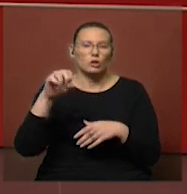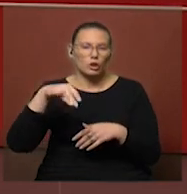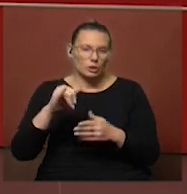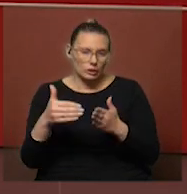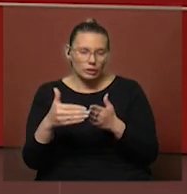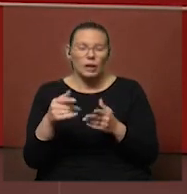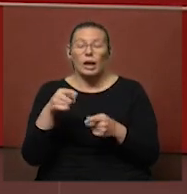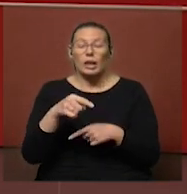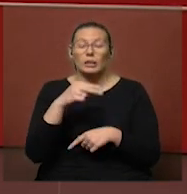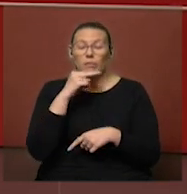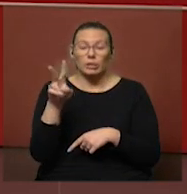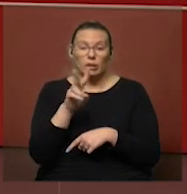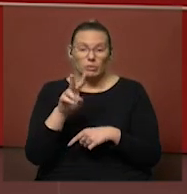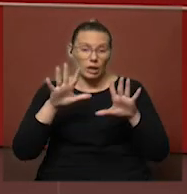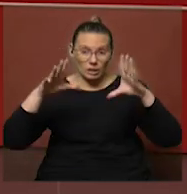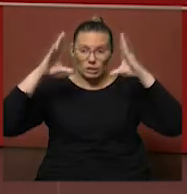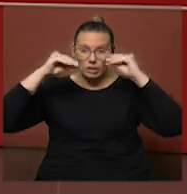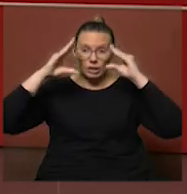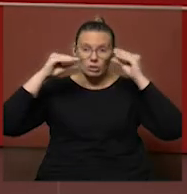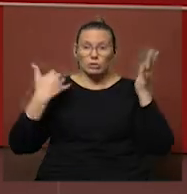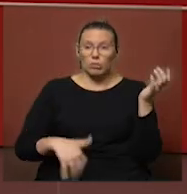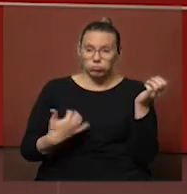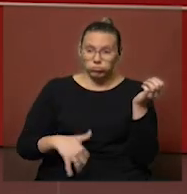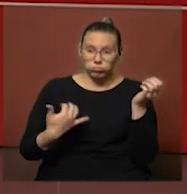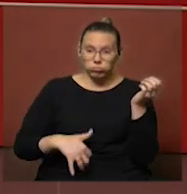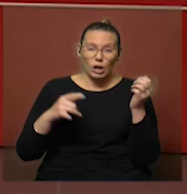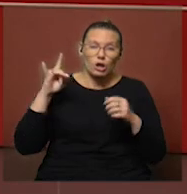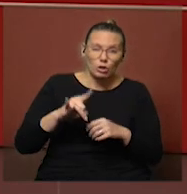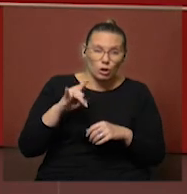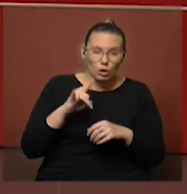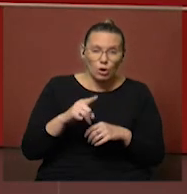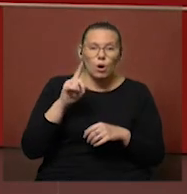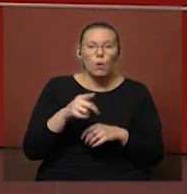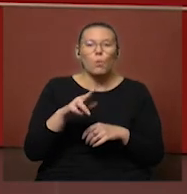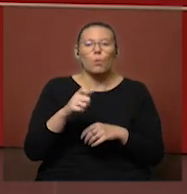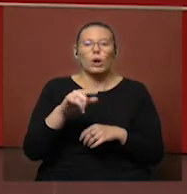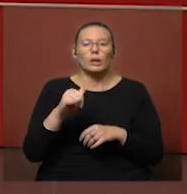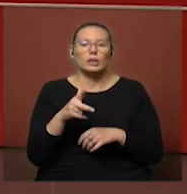este viernes 22 a las 22 horas toca la banda de rock Gualicho.